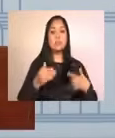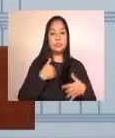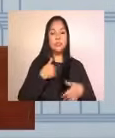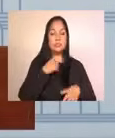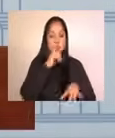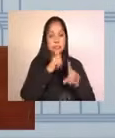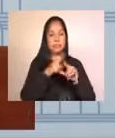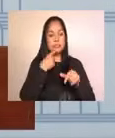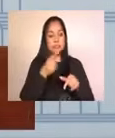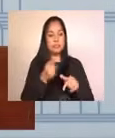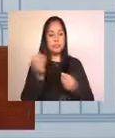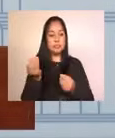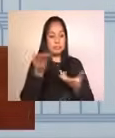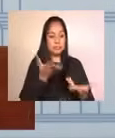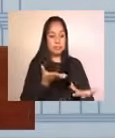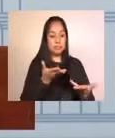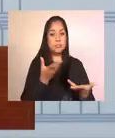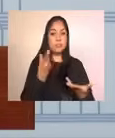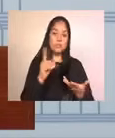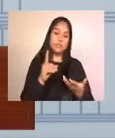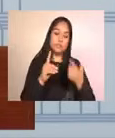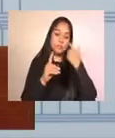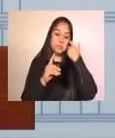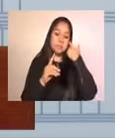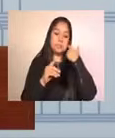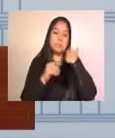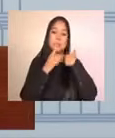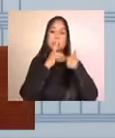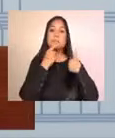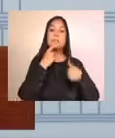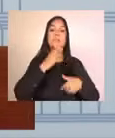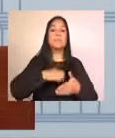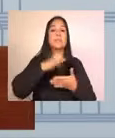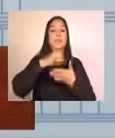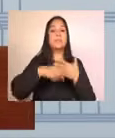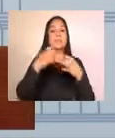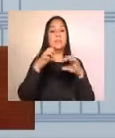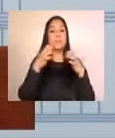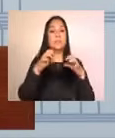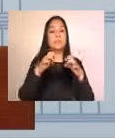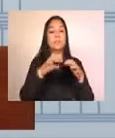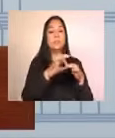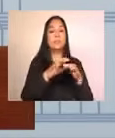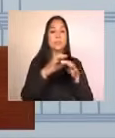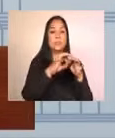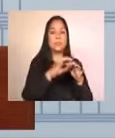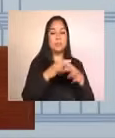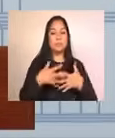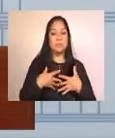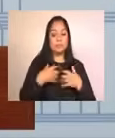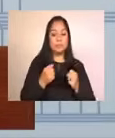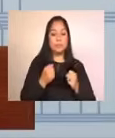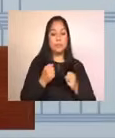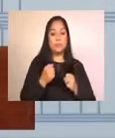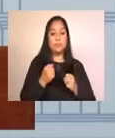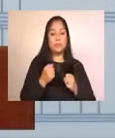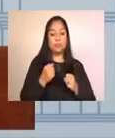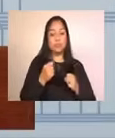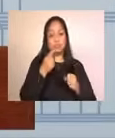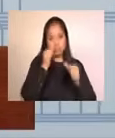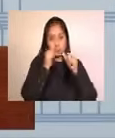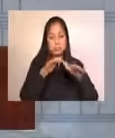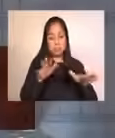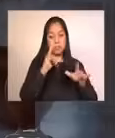de los del programa de emergencia del Organismo Regional de Sanidad Agropecuaria.